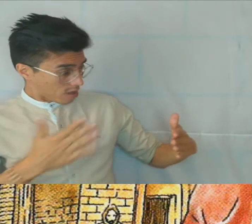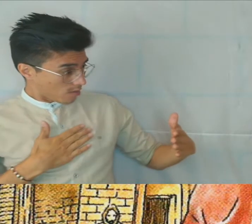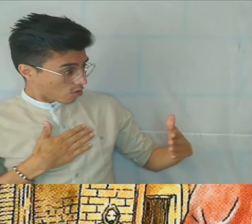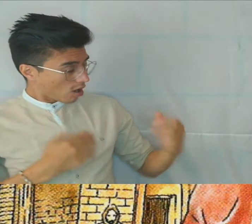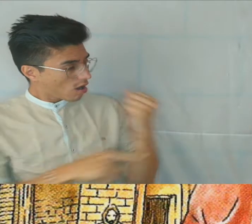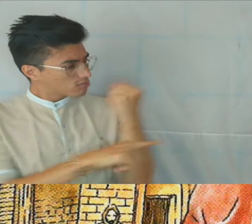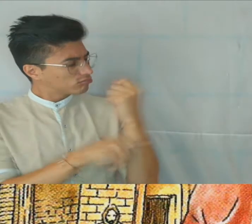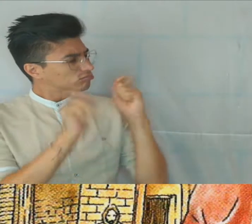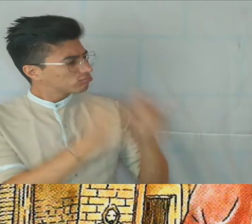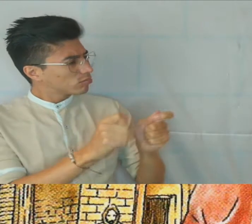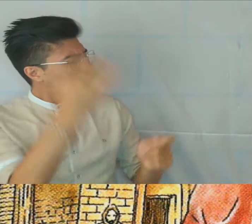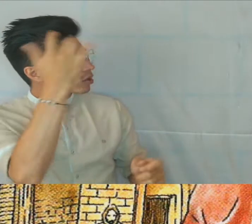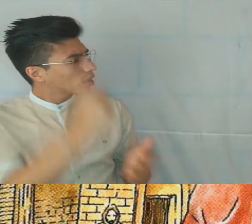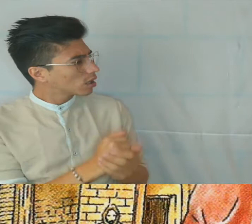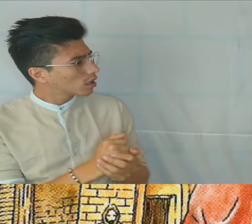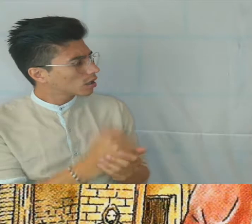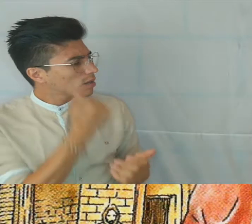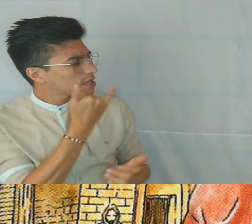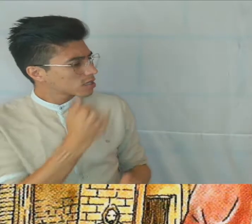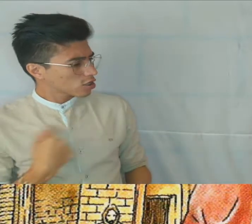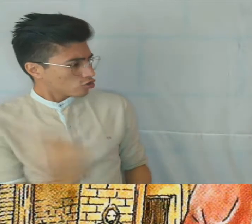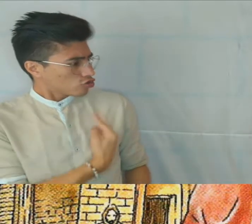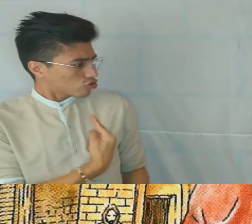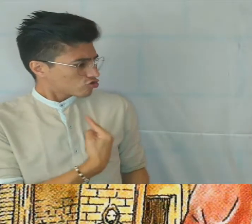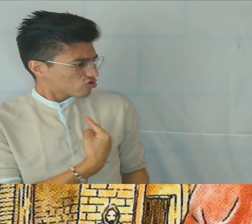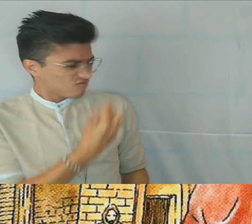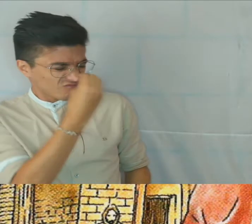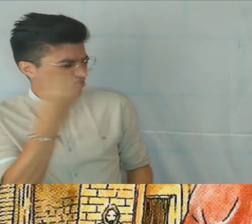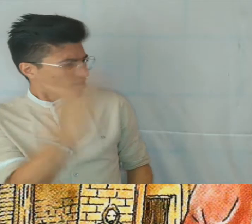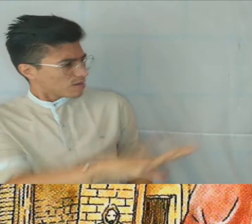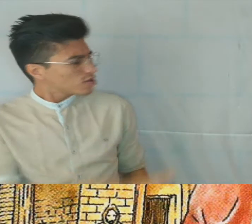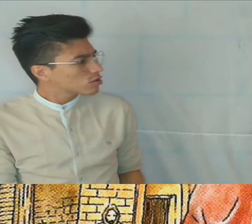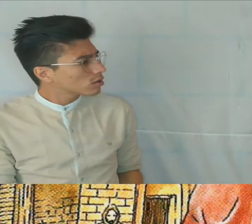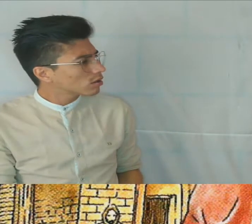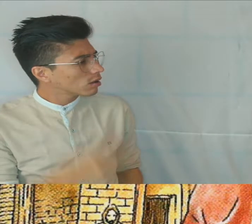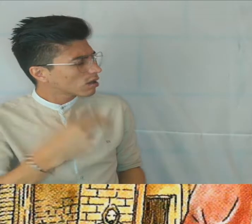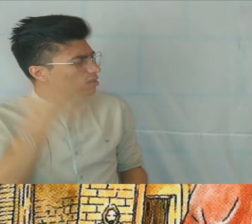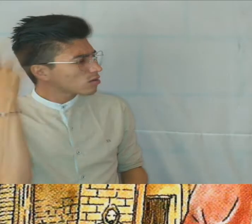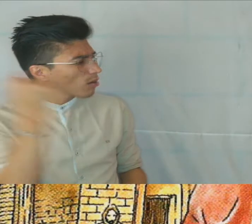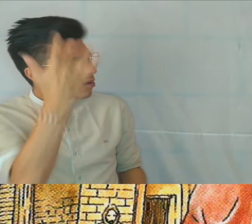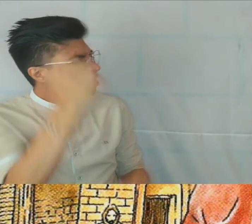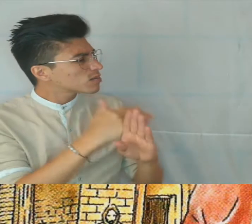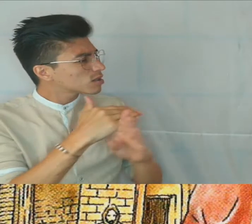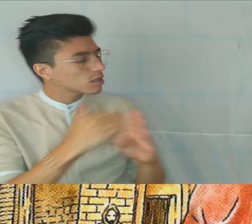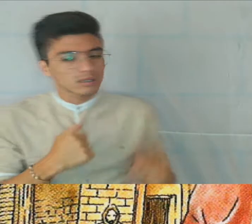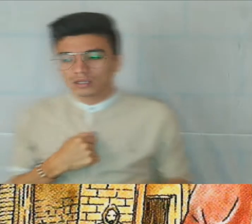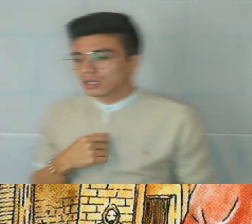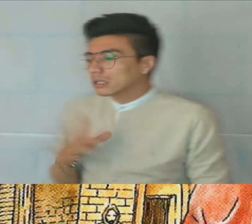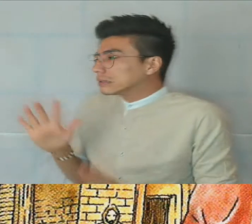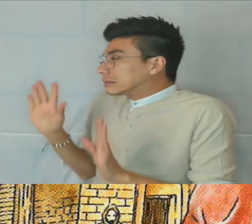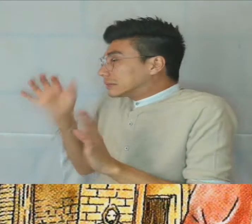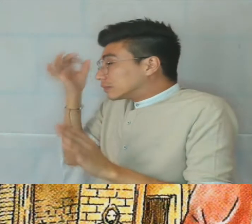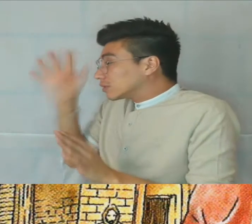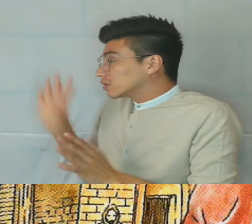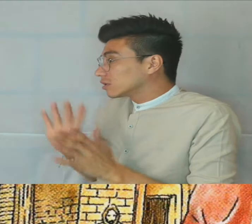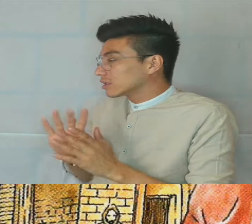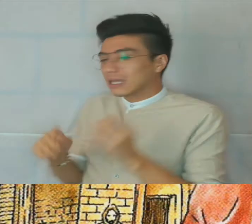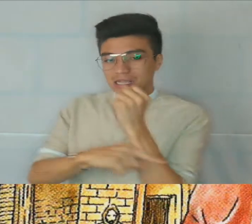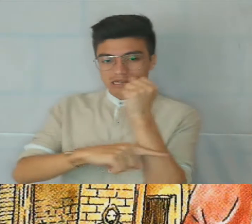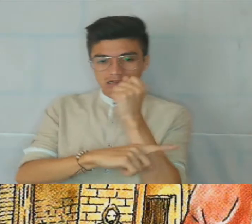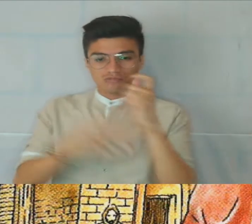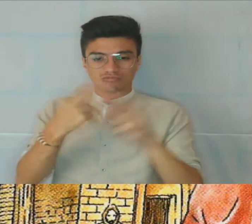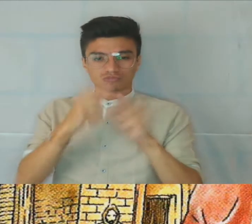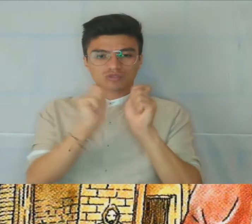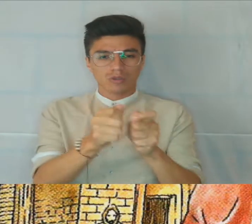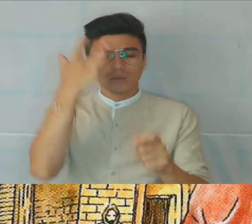la Edad Media. ¿Pero por qué? ¿Qué pasa? ¿Que somos los que estorbamos en la historia? ¿Por qué estamos en medio? Bueno, algo así. Se